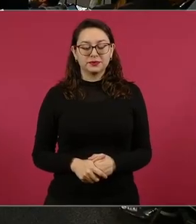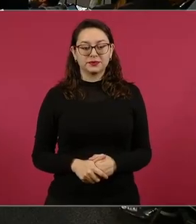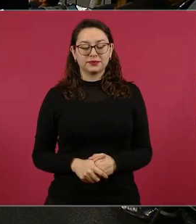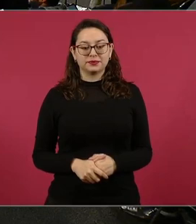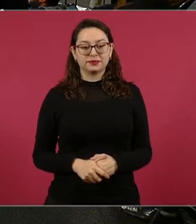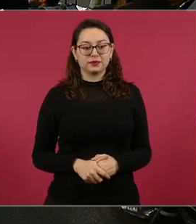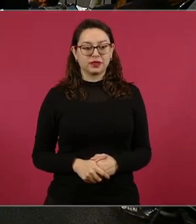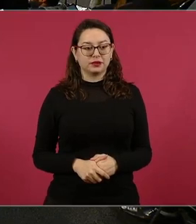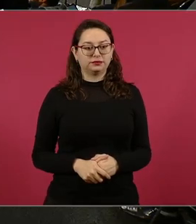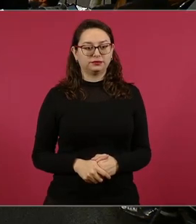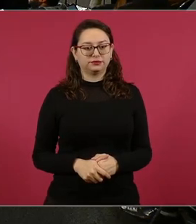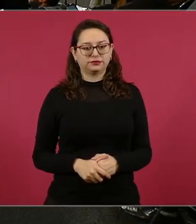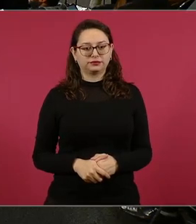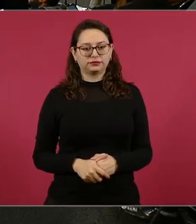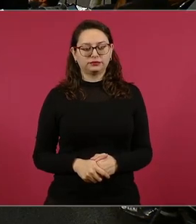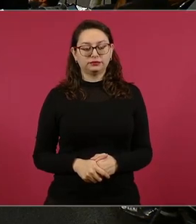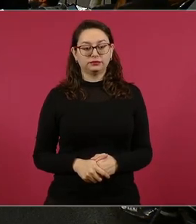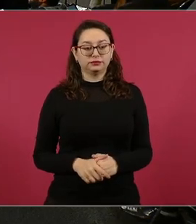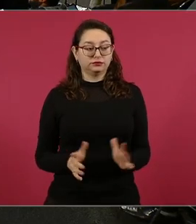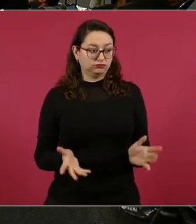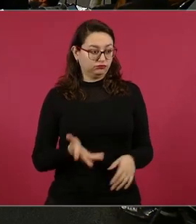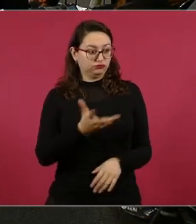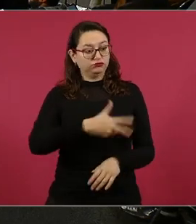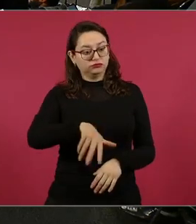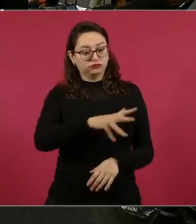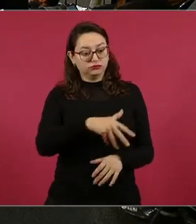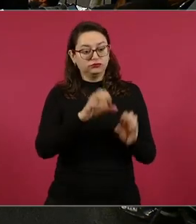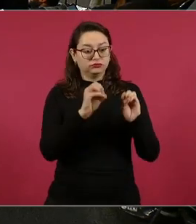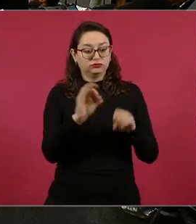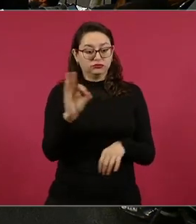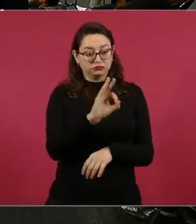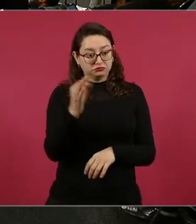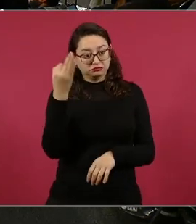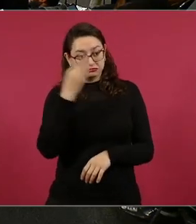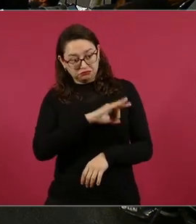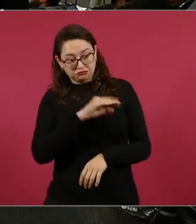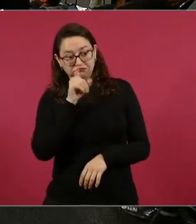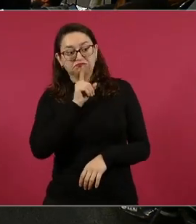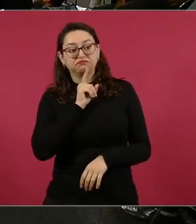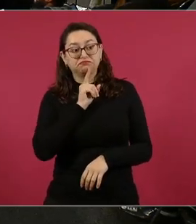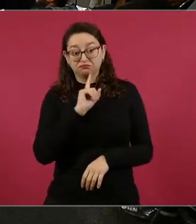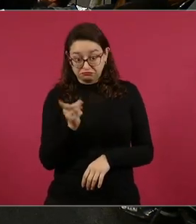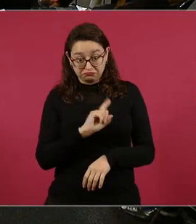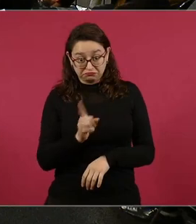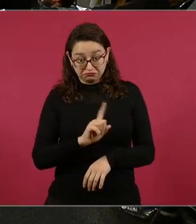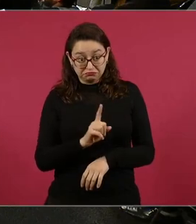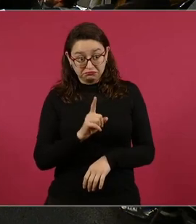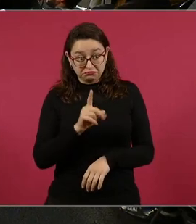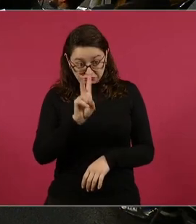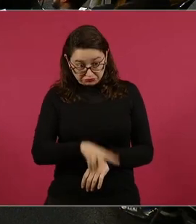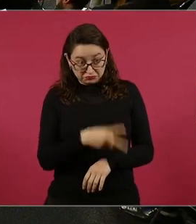A ver si lo encuentra, o a lo mejor es falso. Así lo dijo.